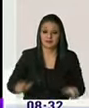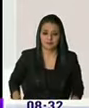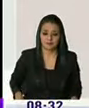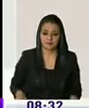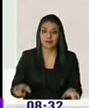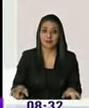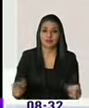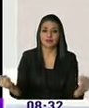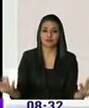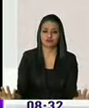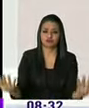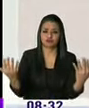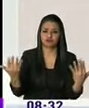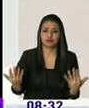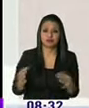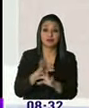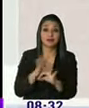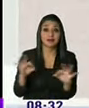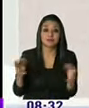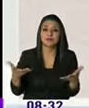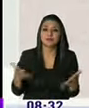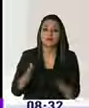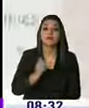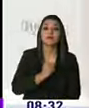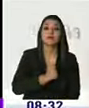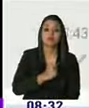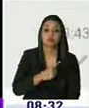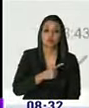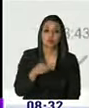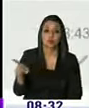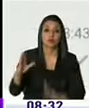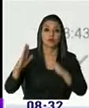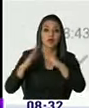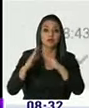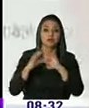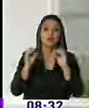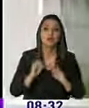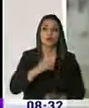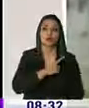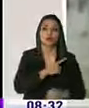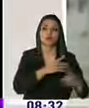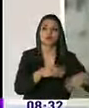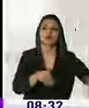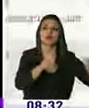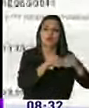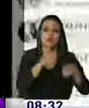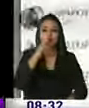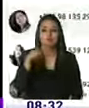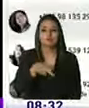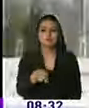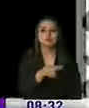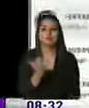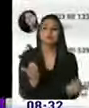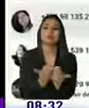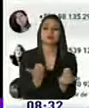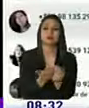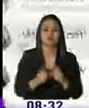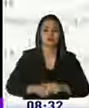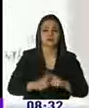El problema de que no limpian la vereda es las consecuencias de ratones, basura, y en